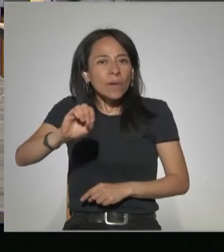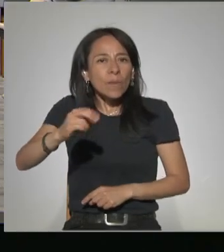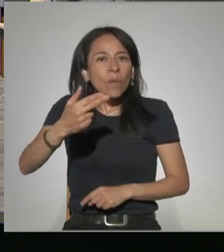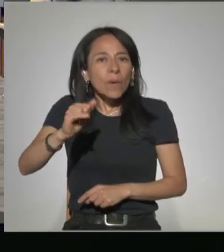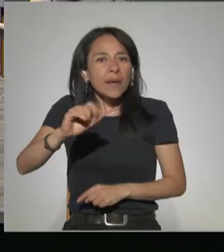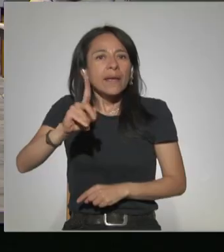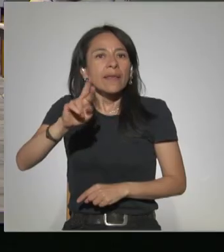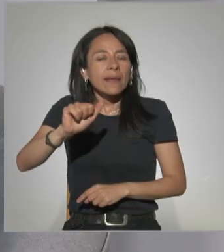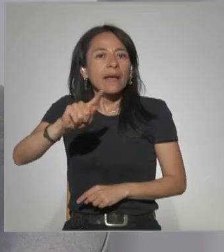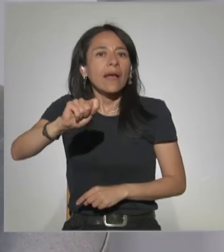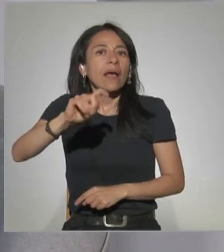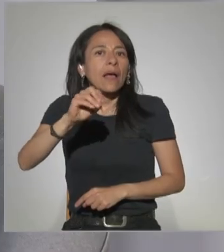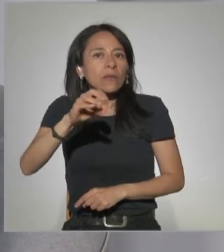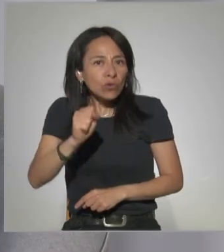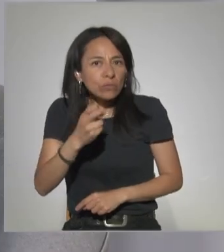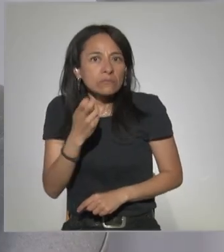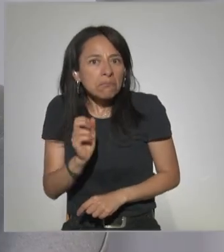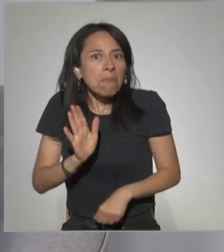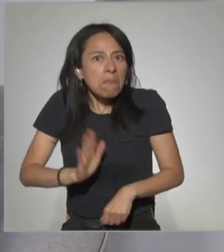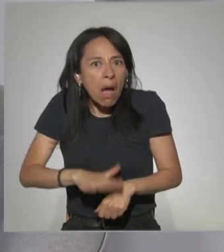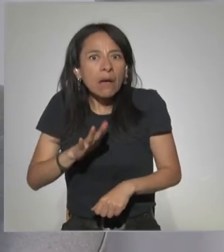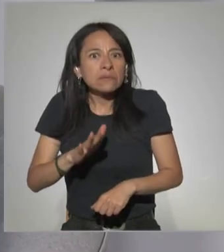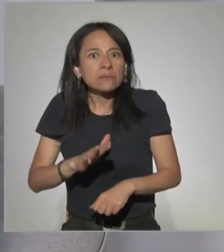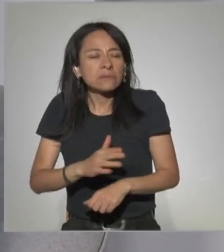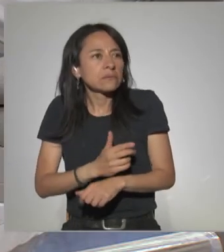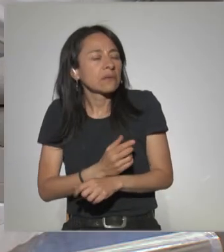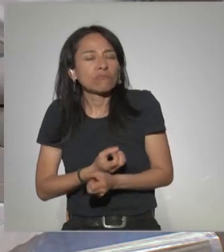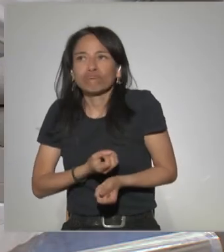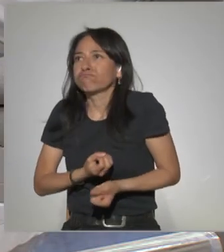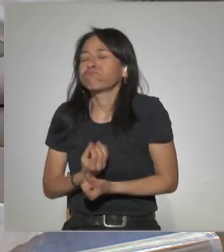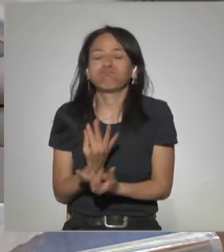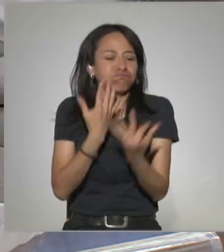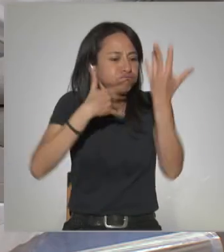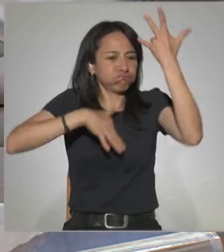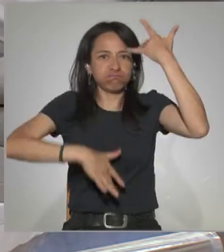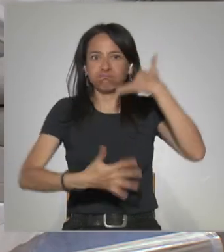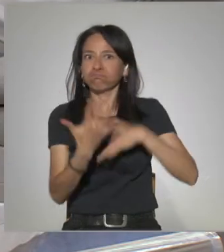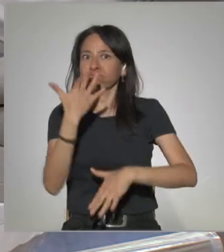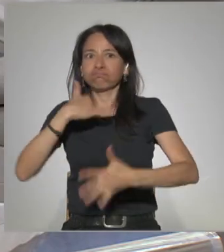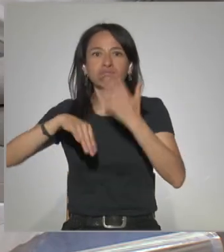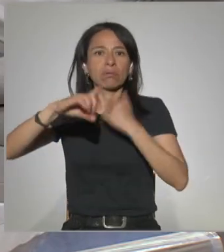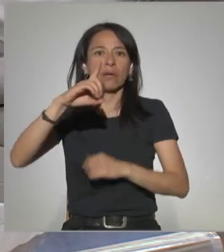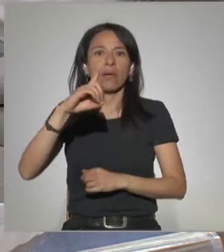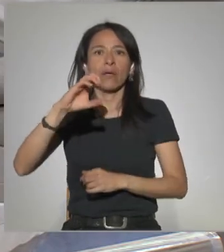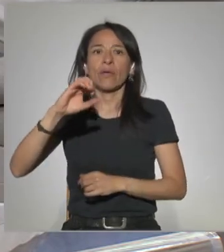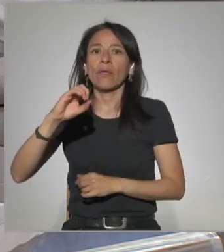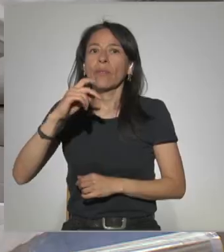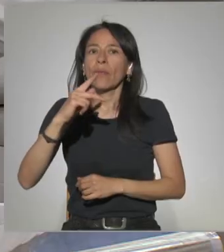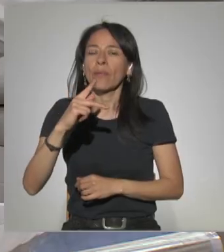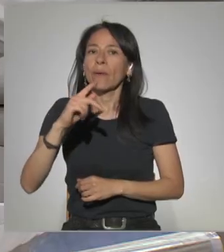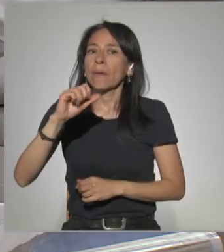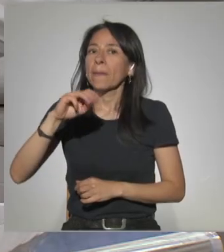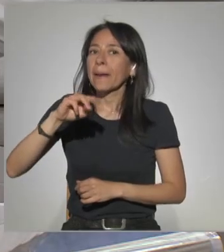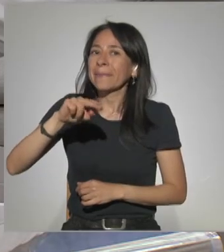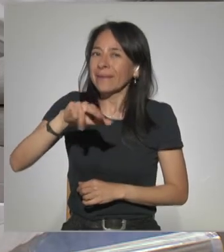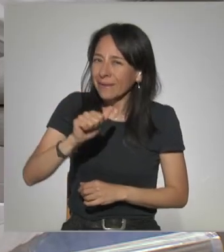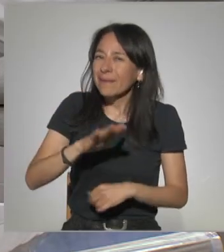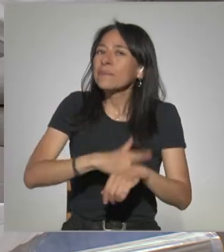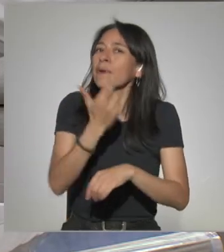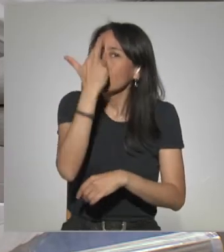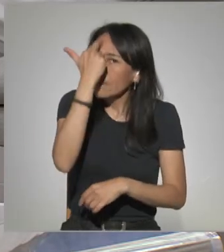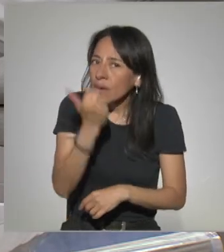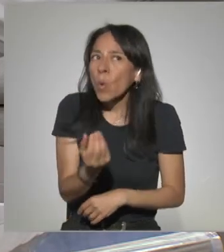generan liberación de dopamina. Y entonces, así como las drogas o el comer, son